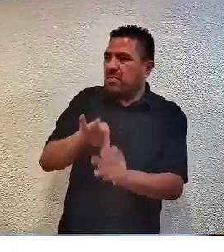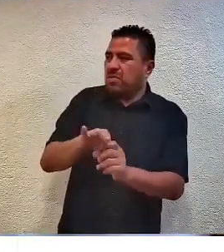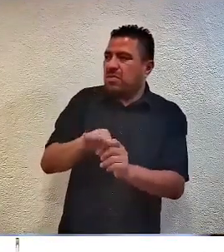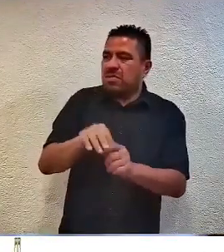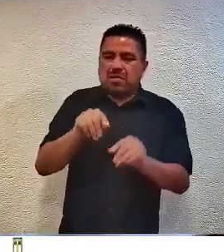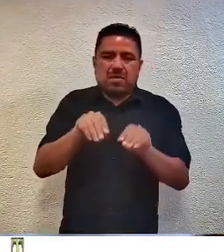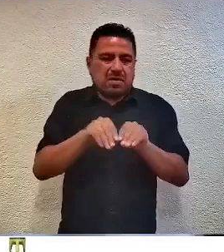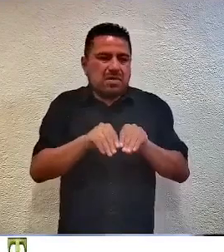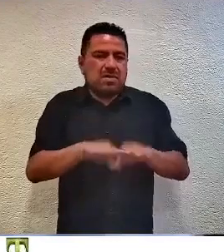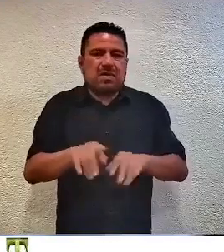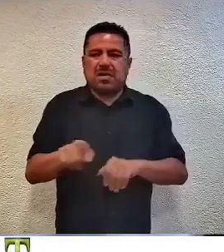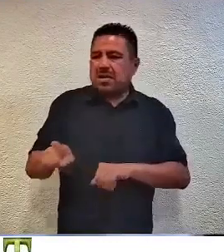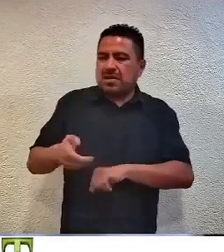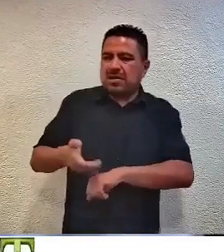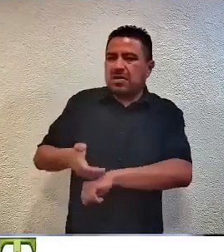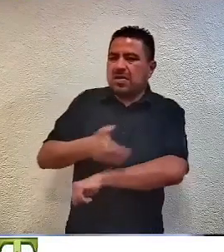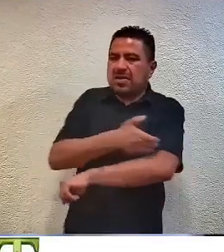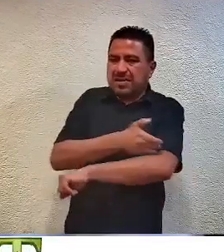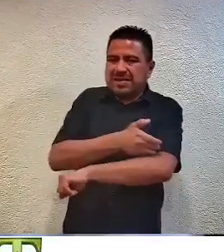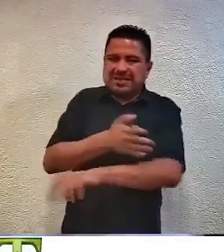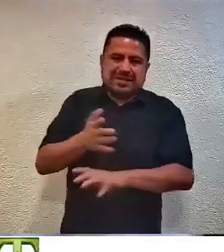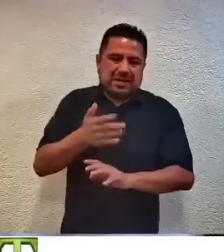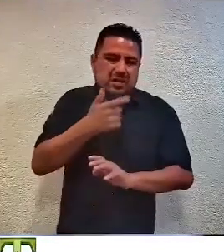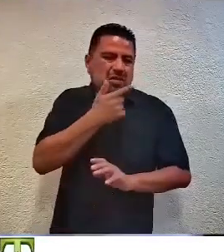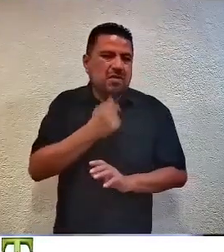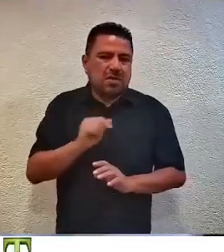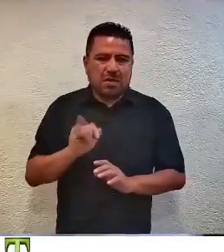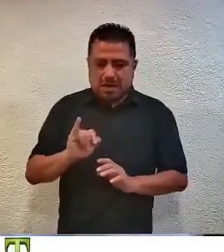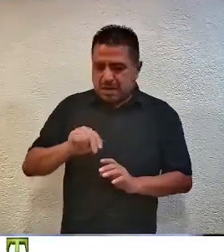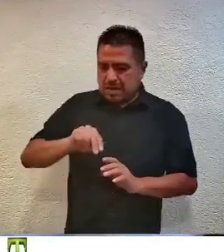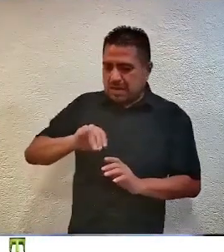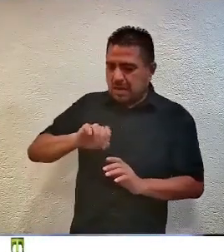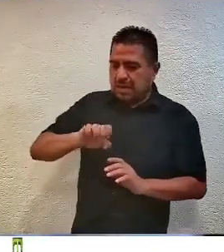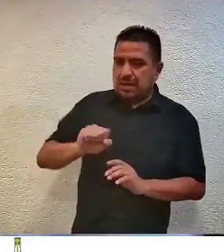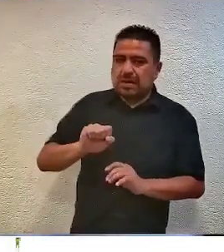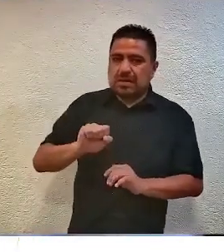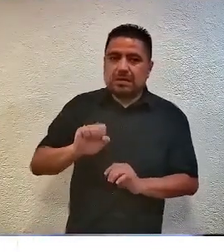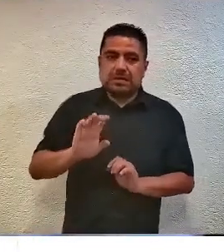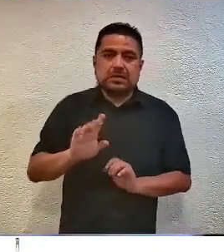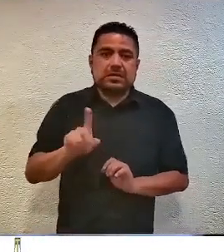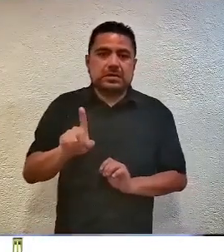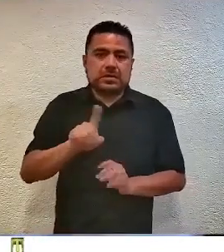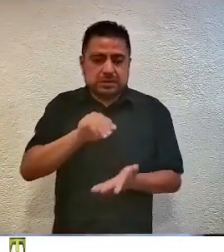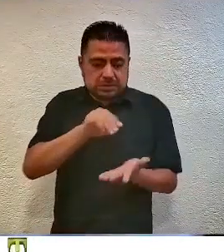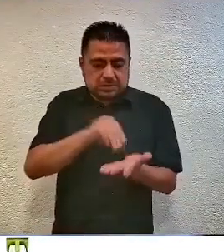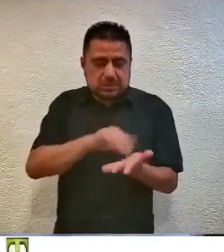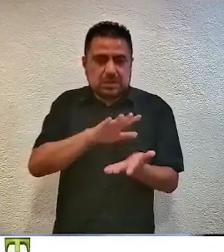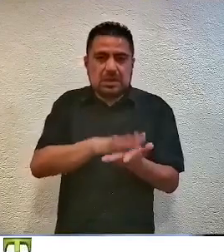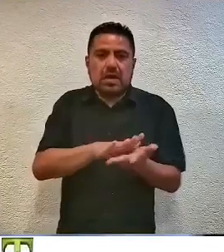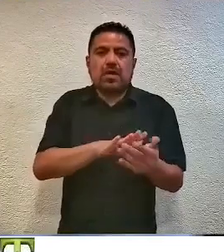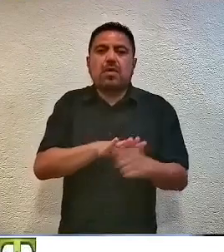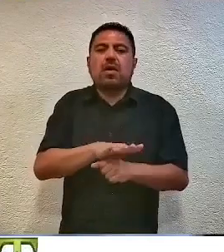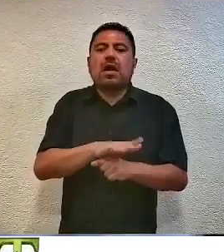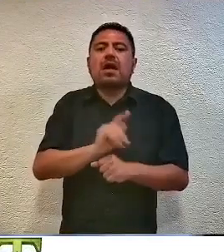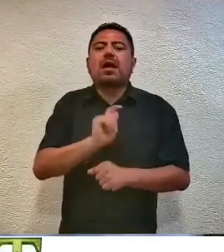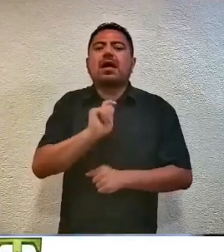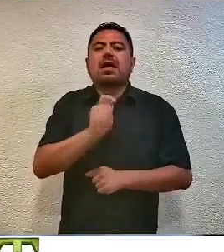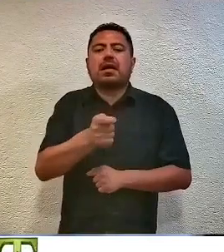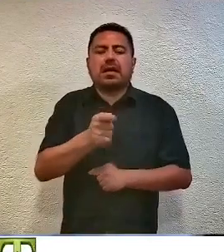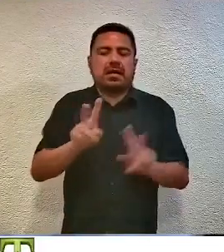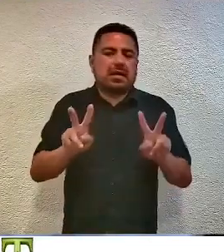anuncia el compañero magistrado, es de que la litis se fijó en el